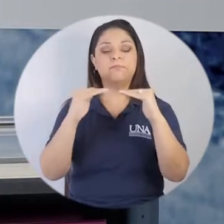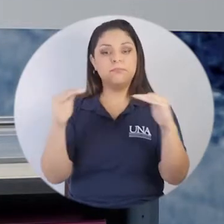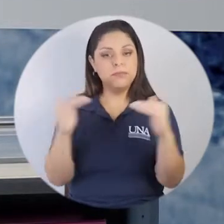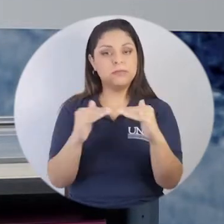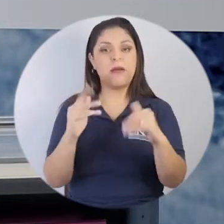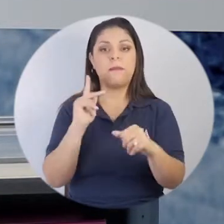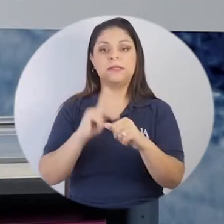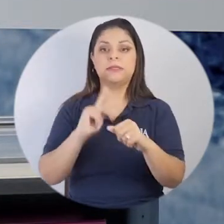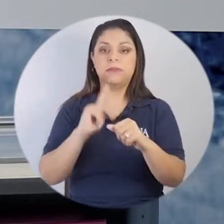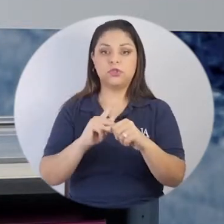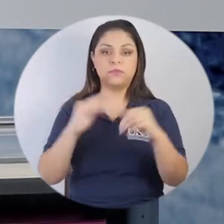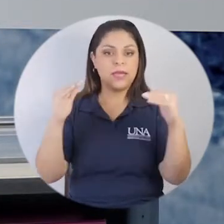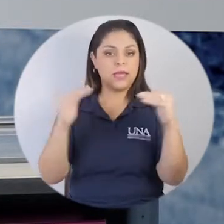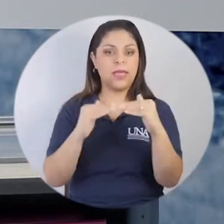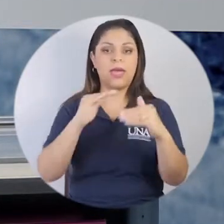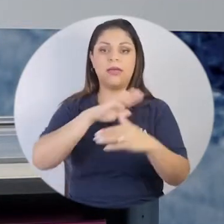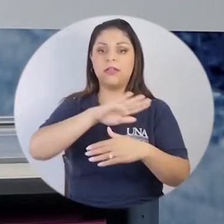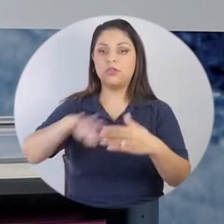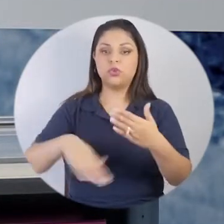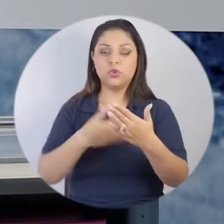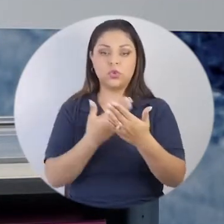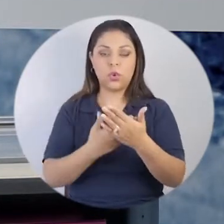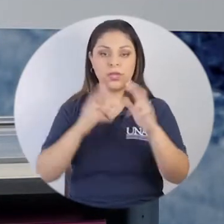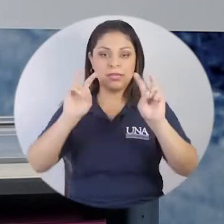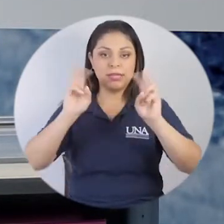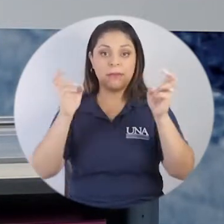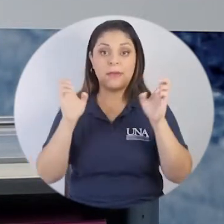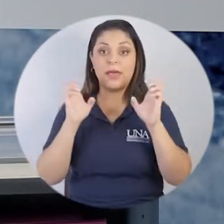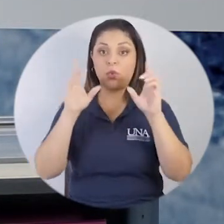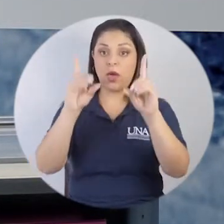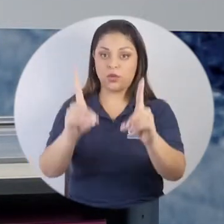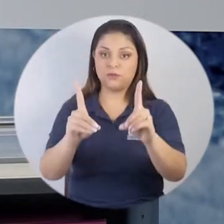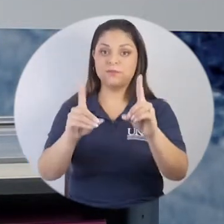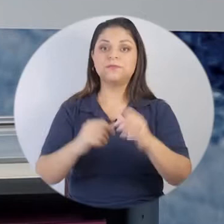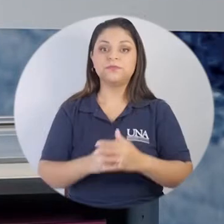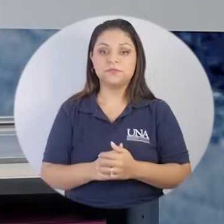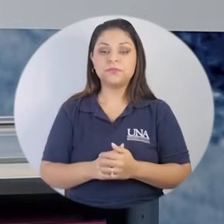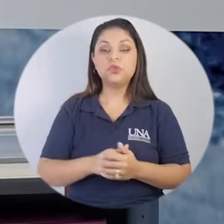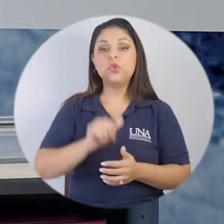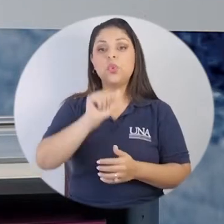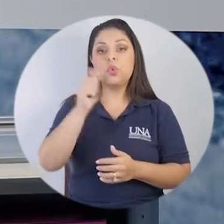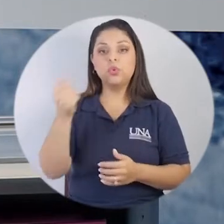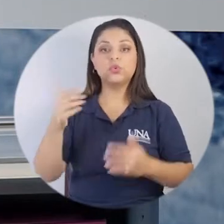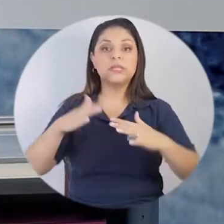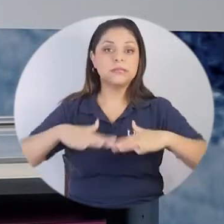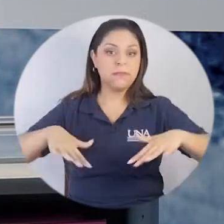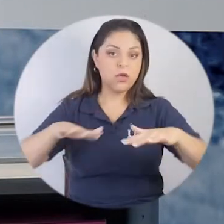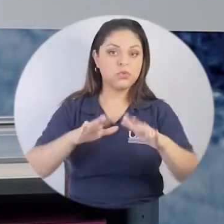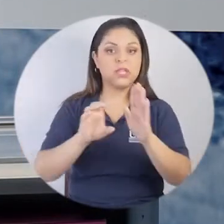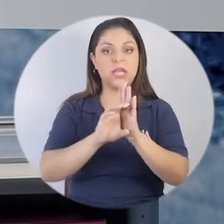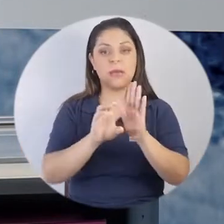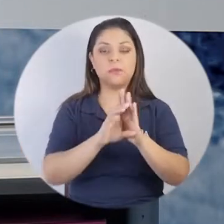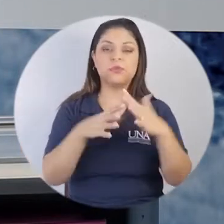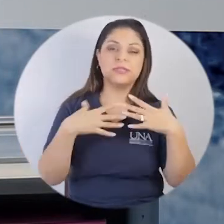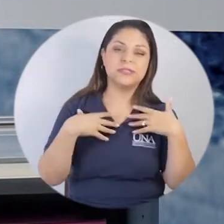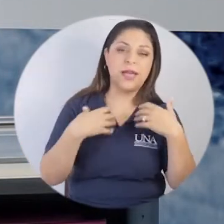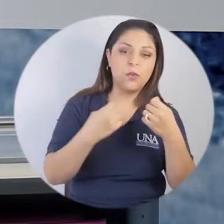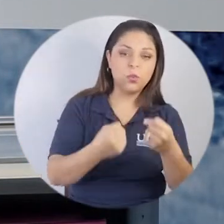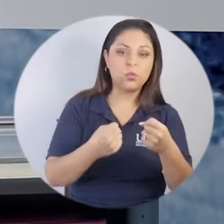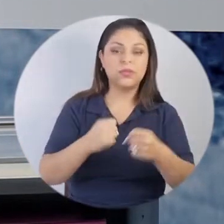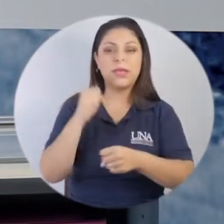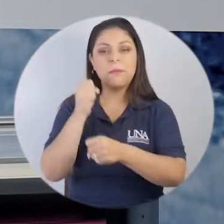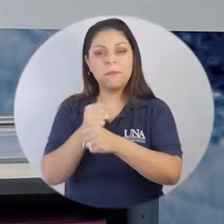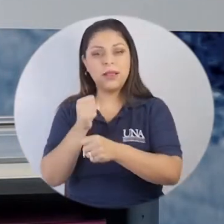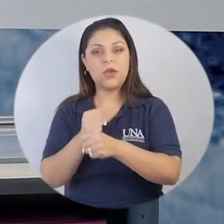misma participación, ¿verdad?, y la equidad en todos los ámbitos de la educación. A nivel de otros espacios, por ejemplo, salud o empleo, pues todavía nos